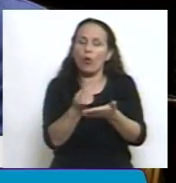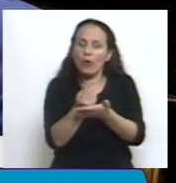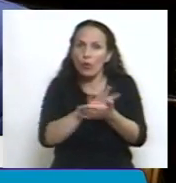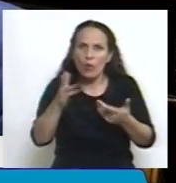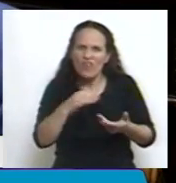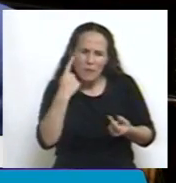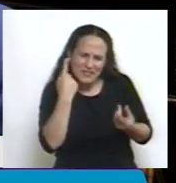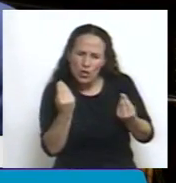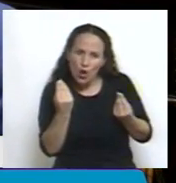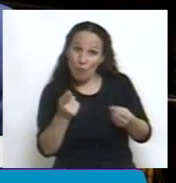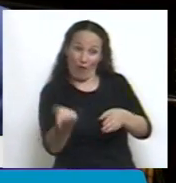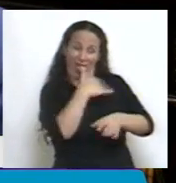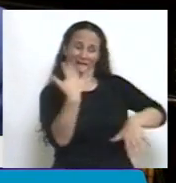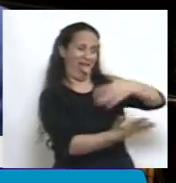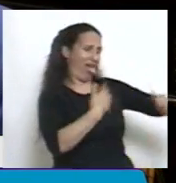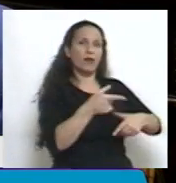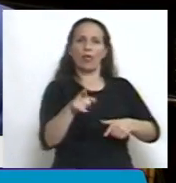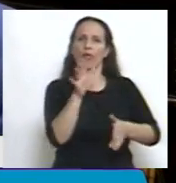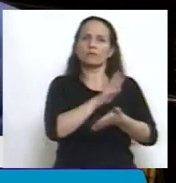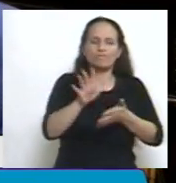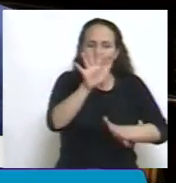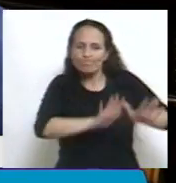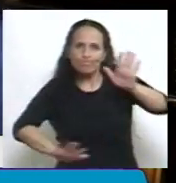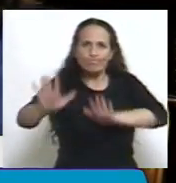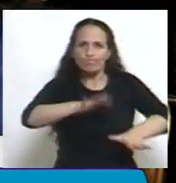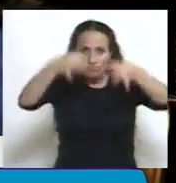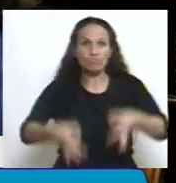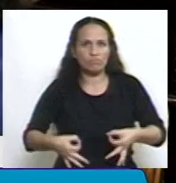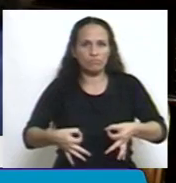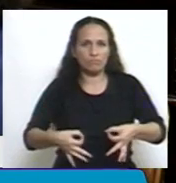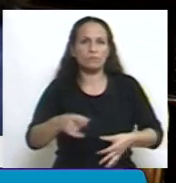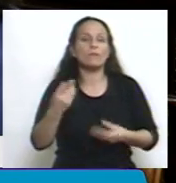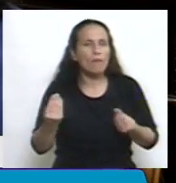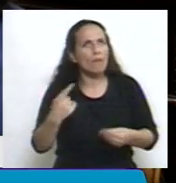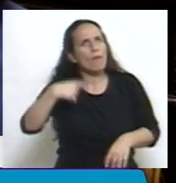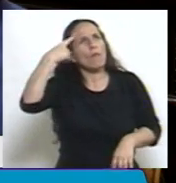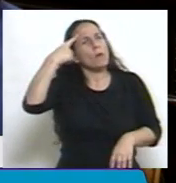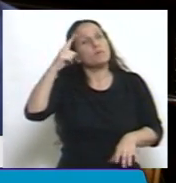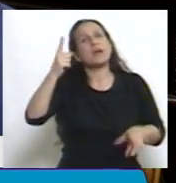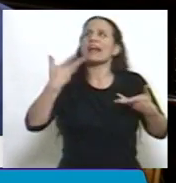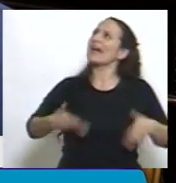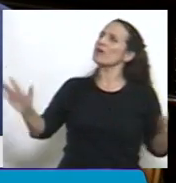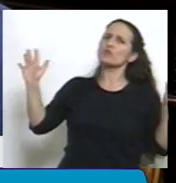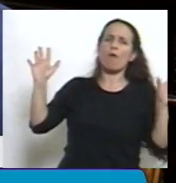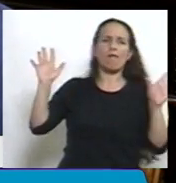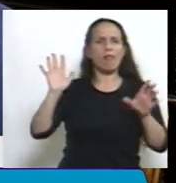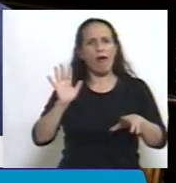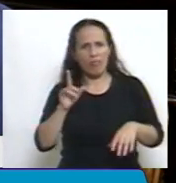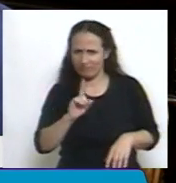quedado desordenado. Y la verdad es que a mí no me parece casual